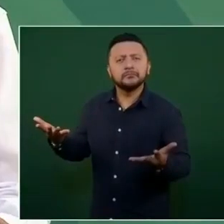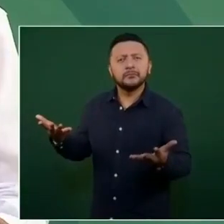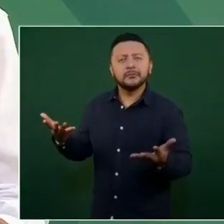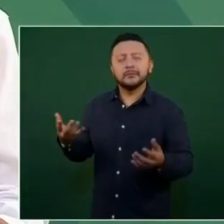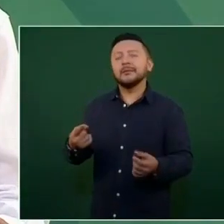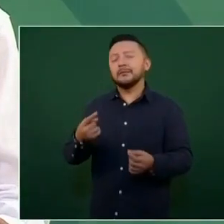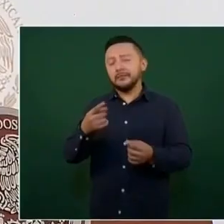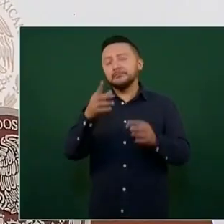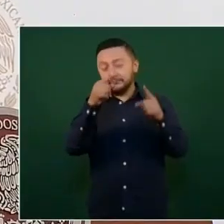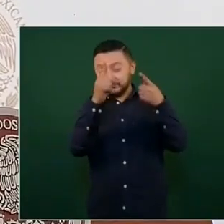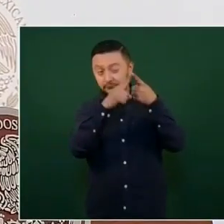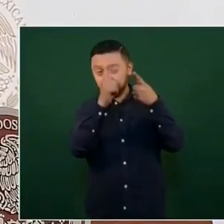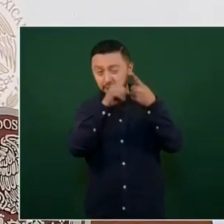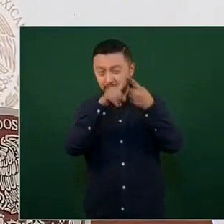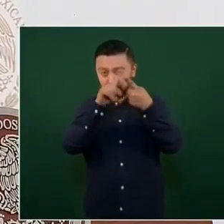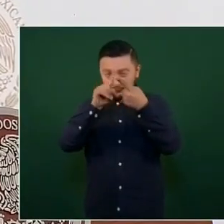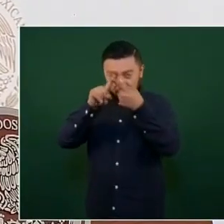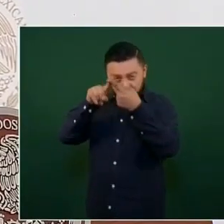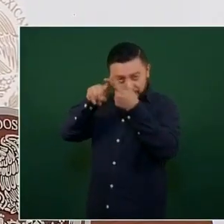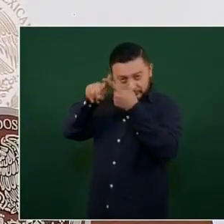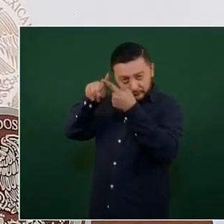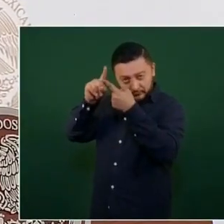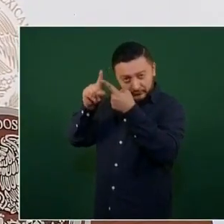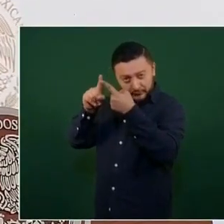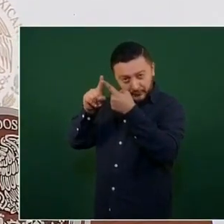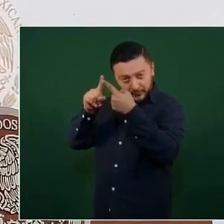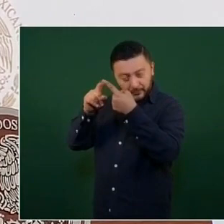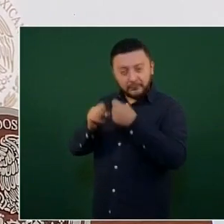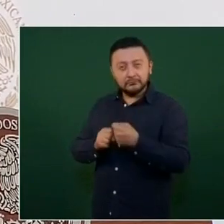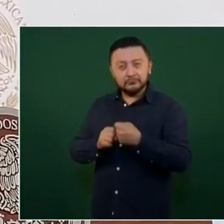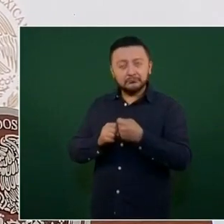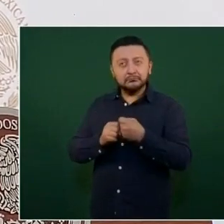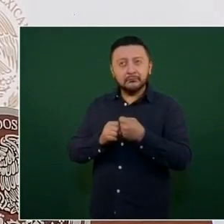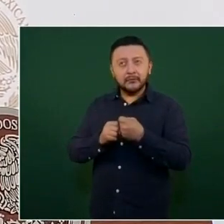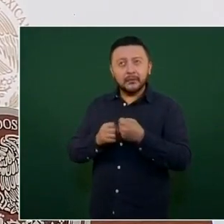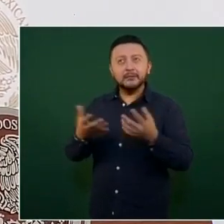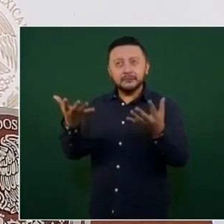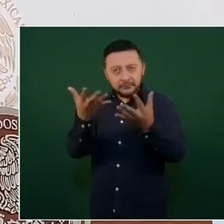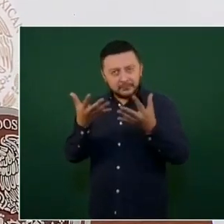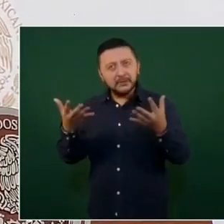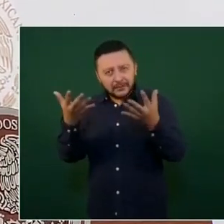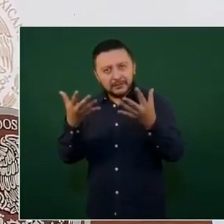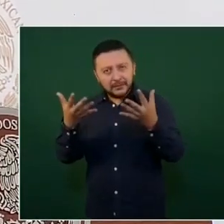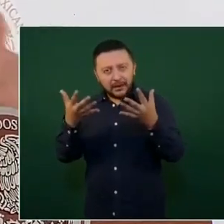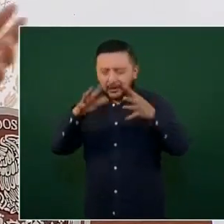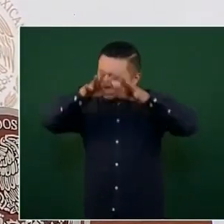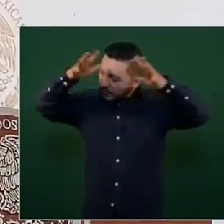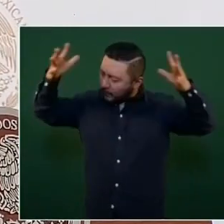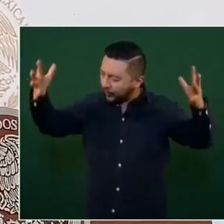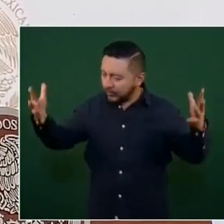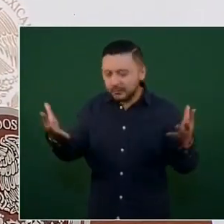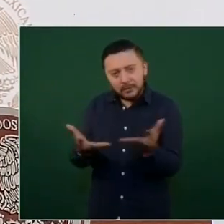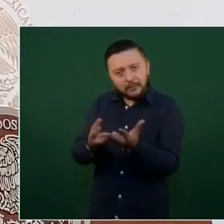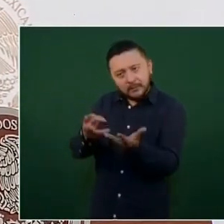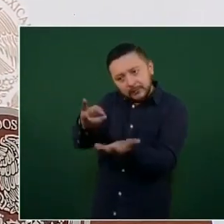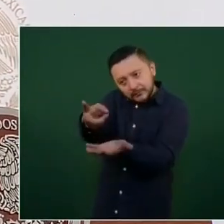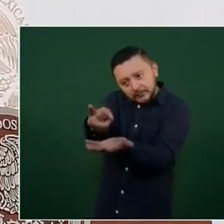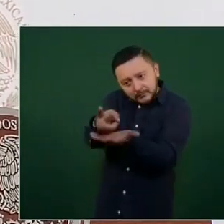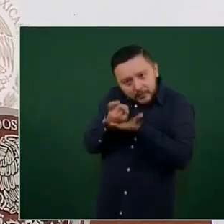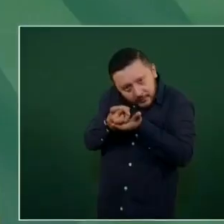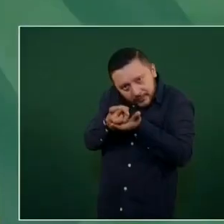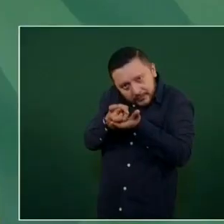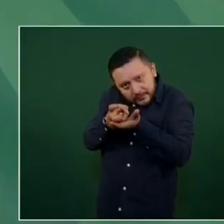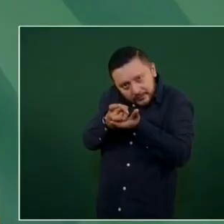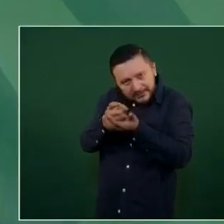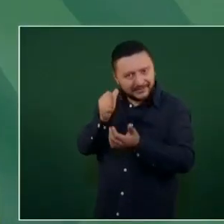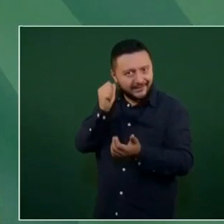Una de las cosas que promovieron en el mundo para poder saquear a sus